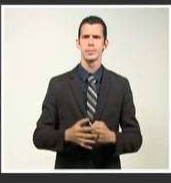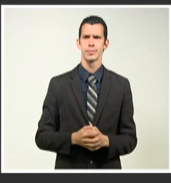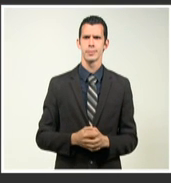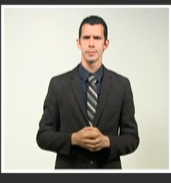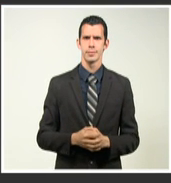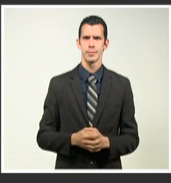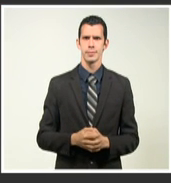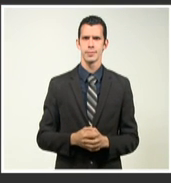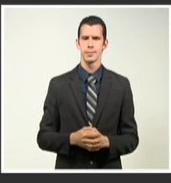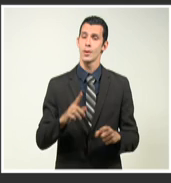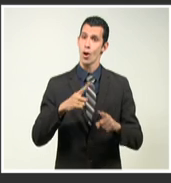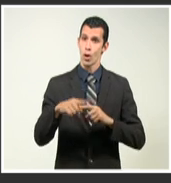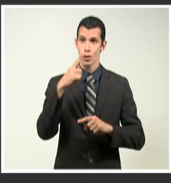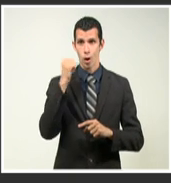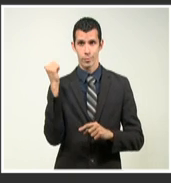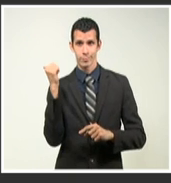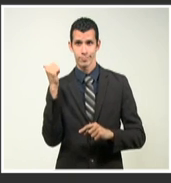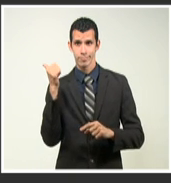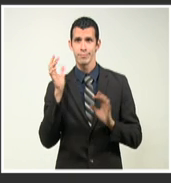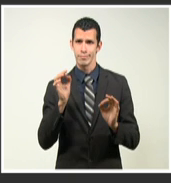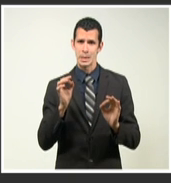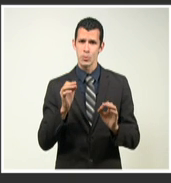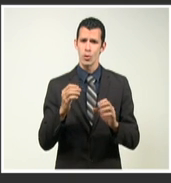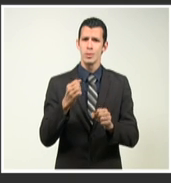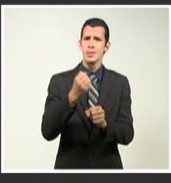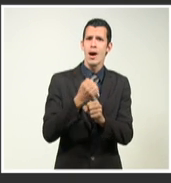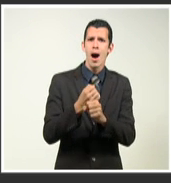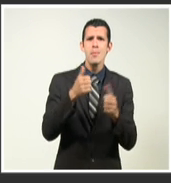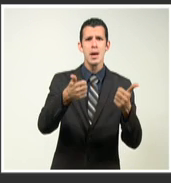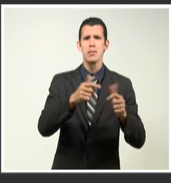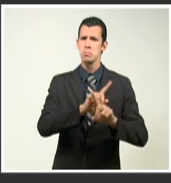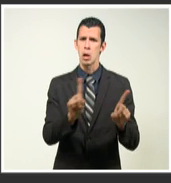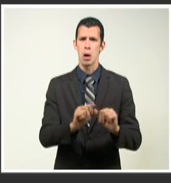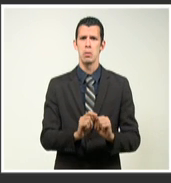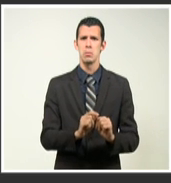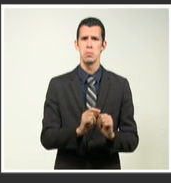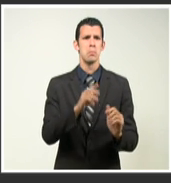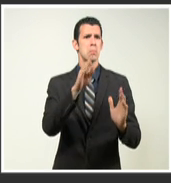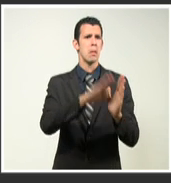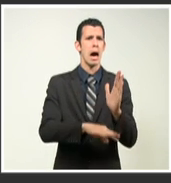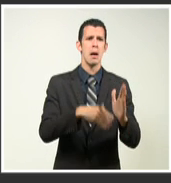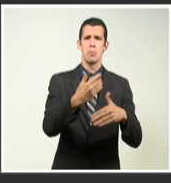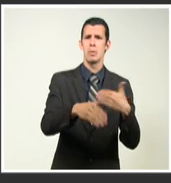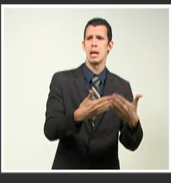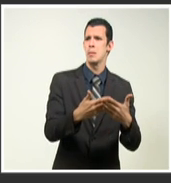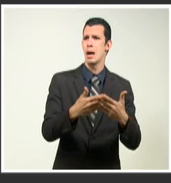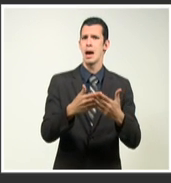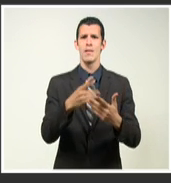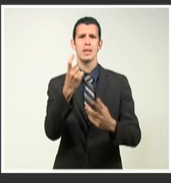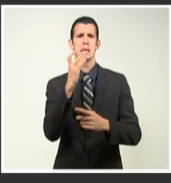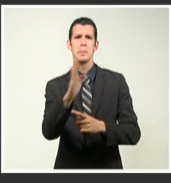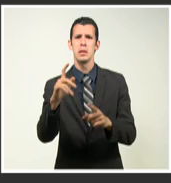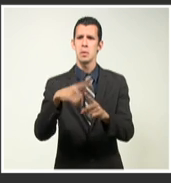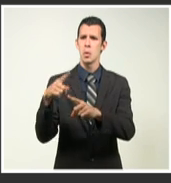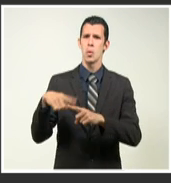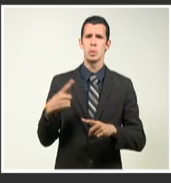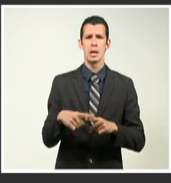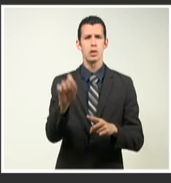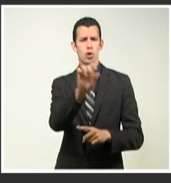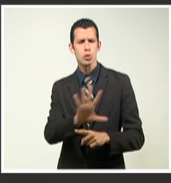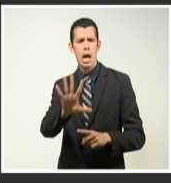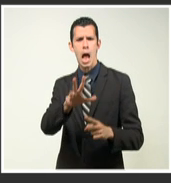y agresiva, comportamiento reprochable socialmente, desde un supuesto arte, promoviendo valores alejados de